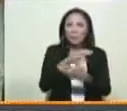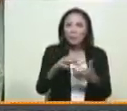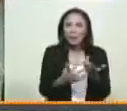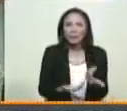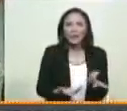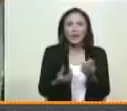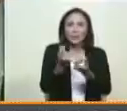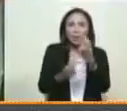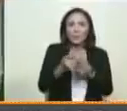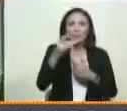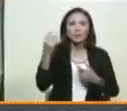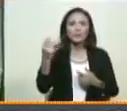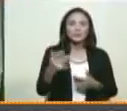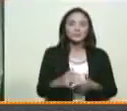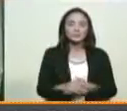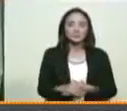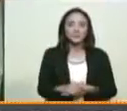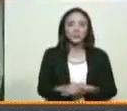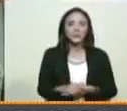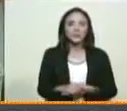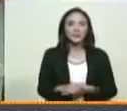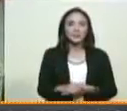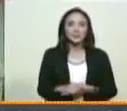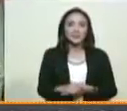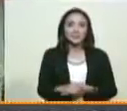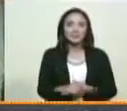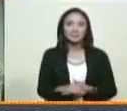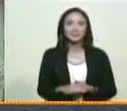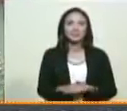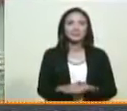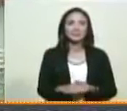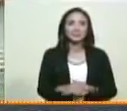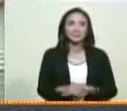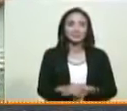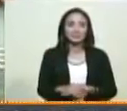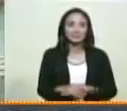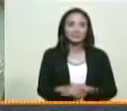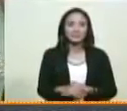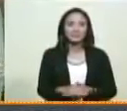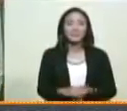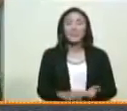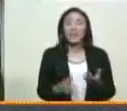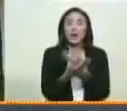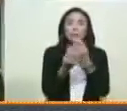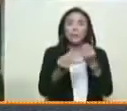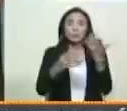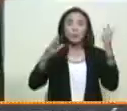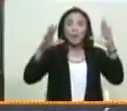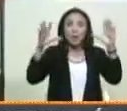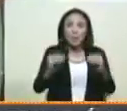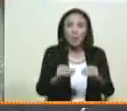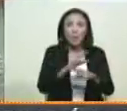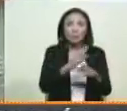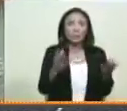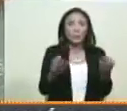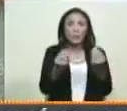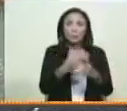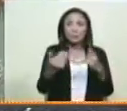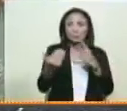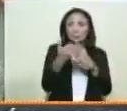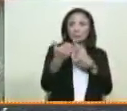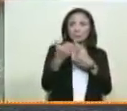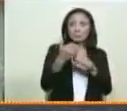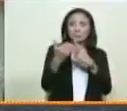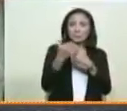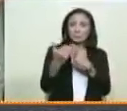precios, persecución y sanciones internacionales. Guerra eléctrica, guerra, guerra,